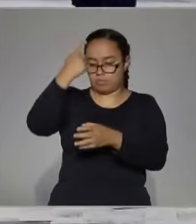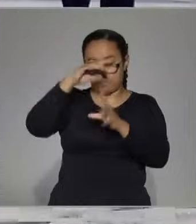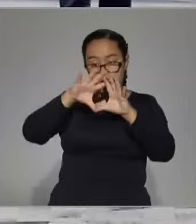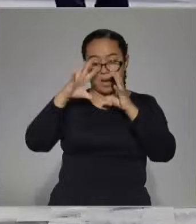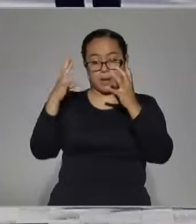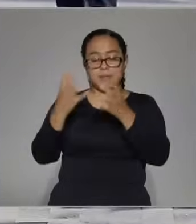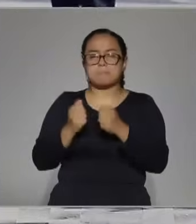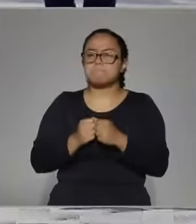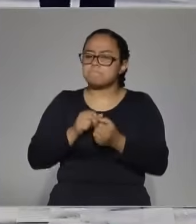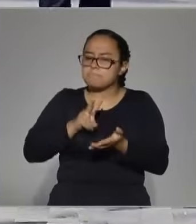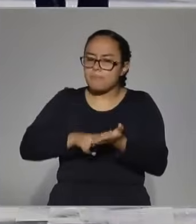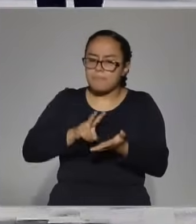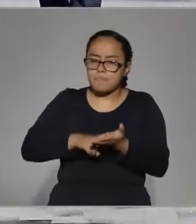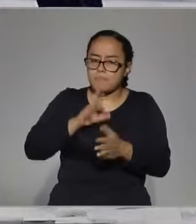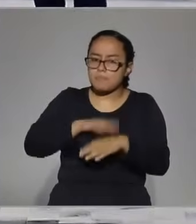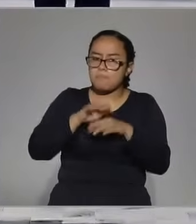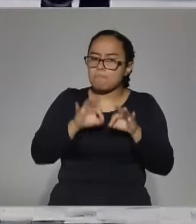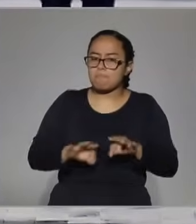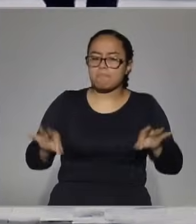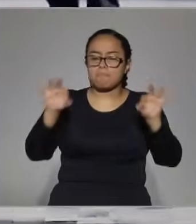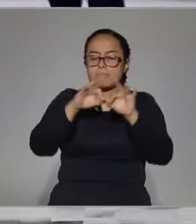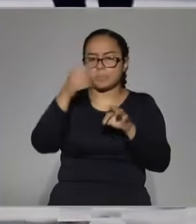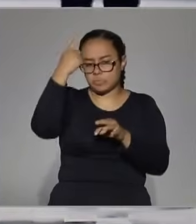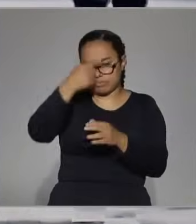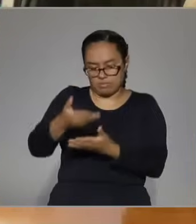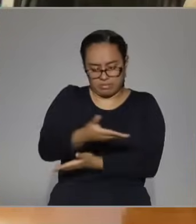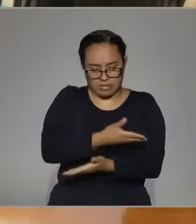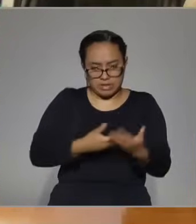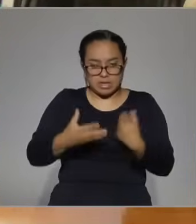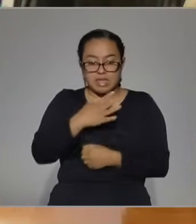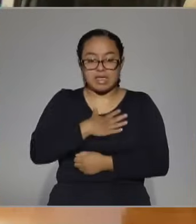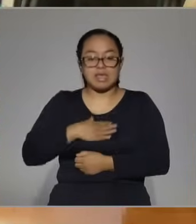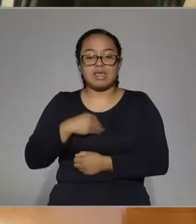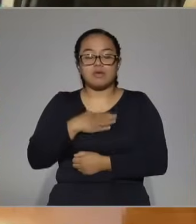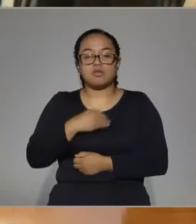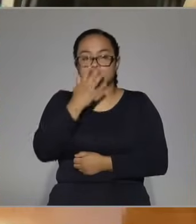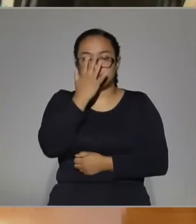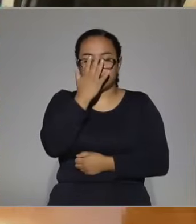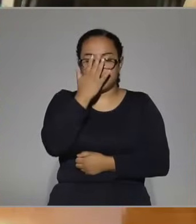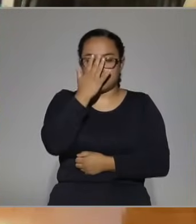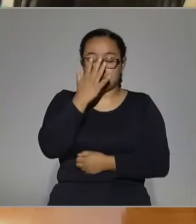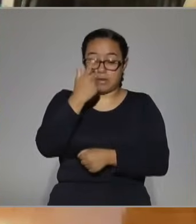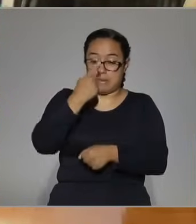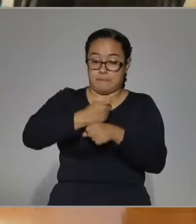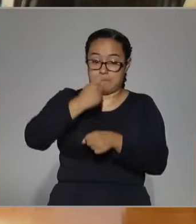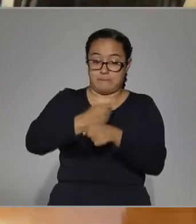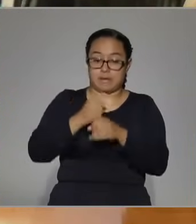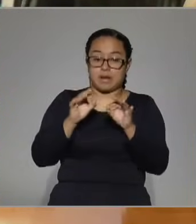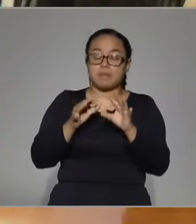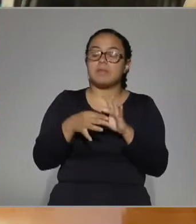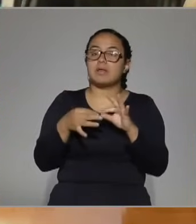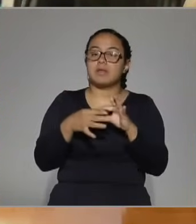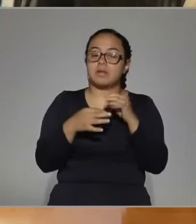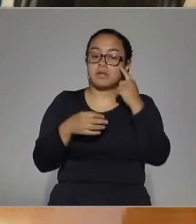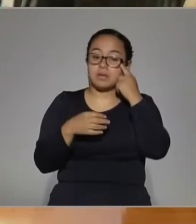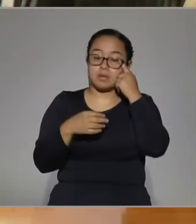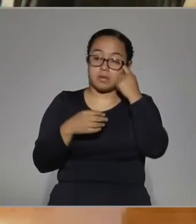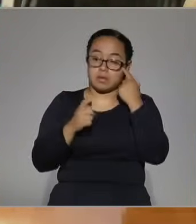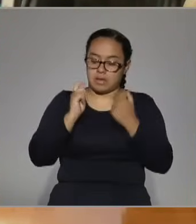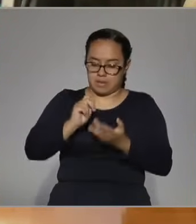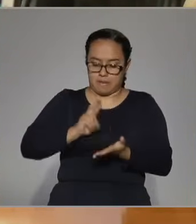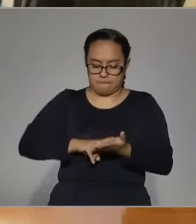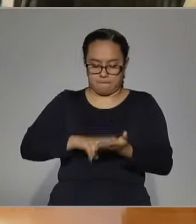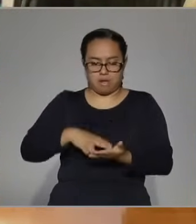más importantes que vamos a compartir a los hijos, el primero, como decía, es el valor de uno mismo.